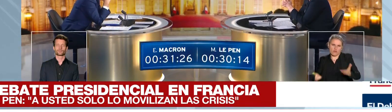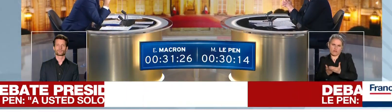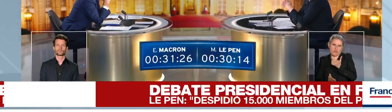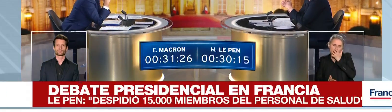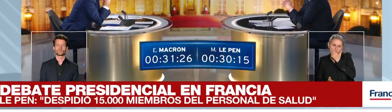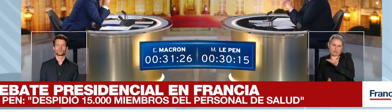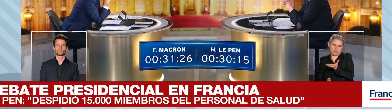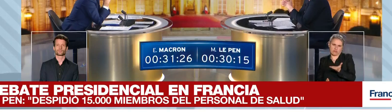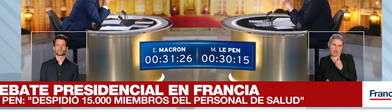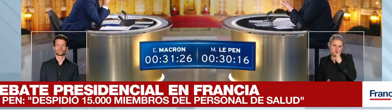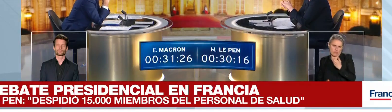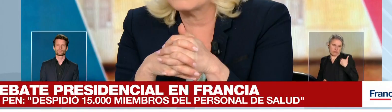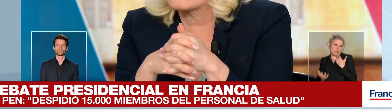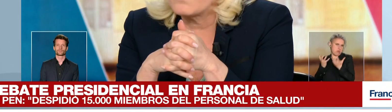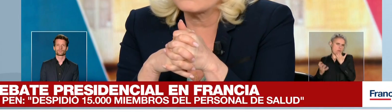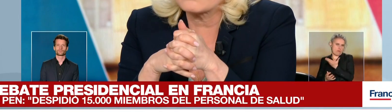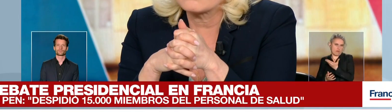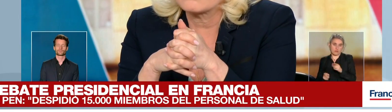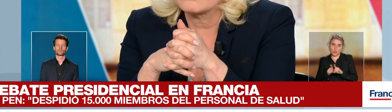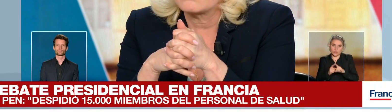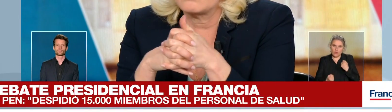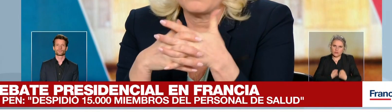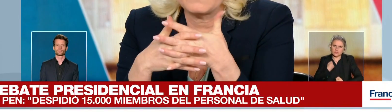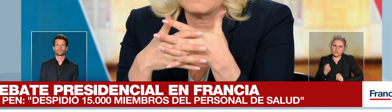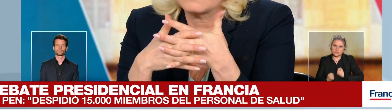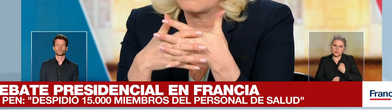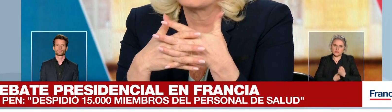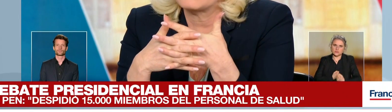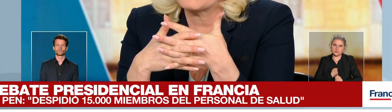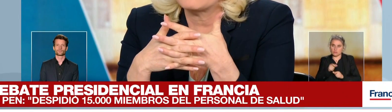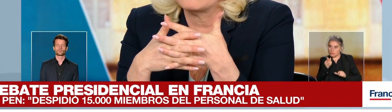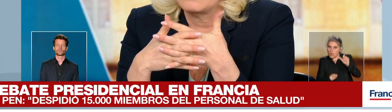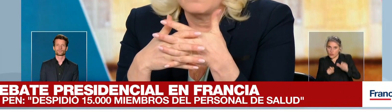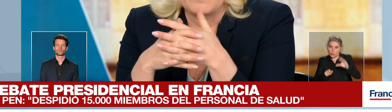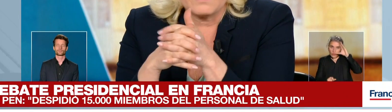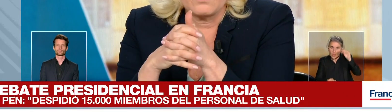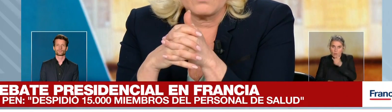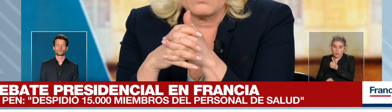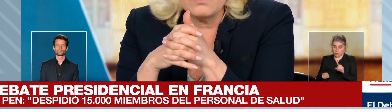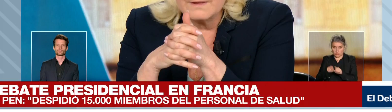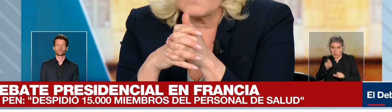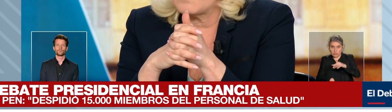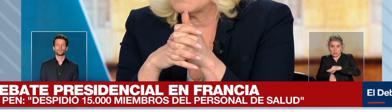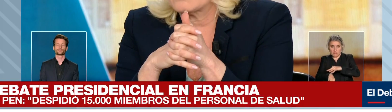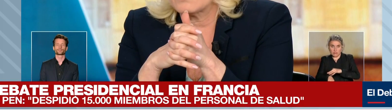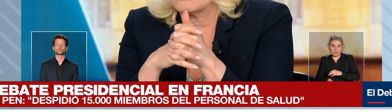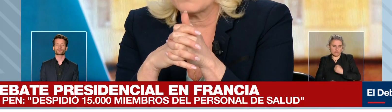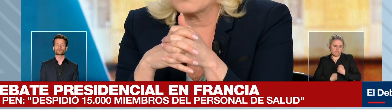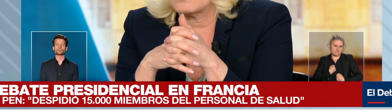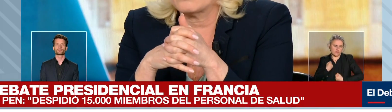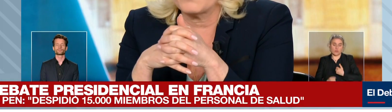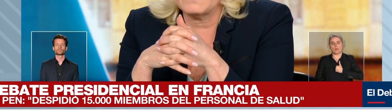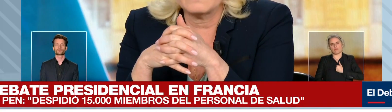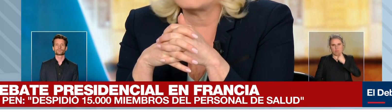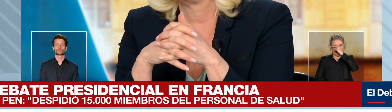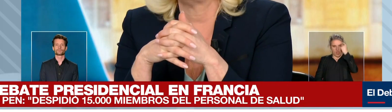casas geriátricas, en los hogares geriátricos, después de todo lo que fue revelado. Y también para aliviar el sufrimiento de tanto